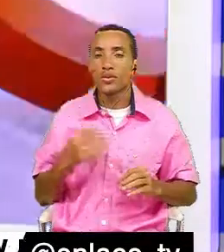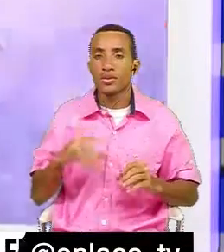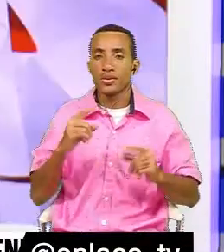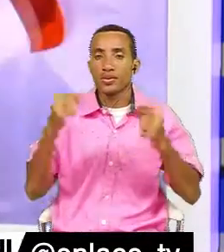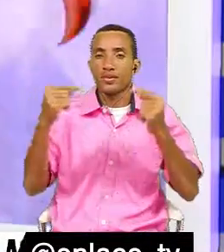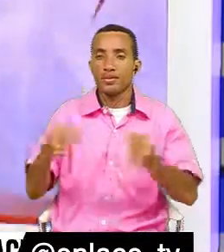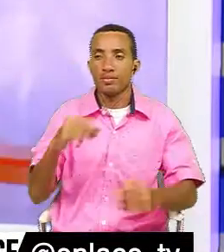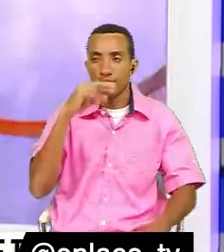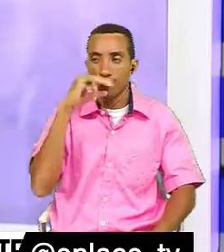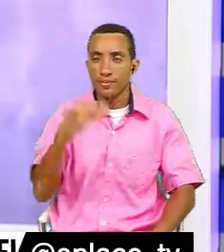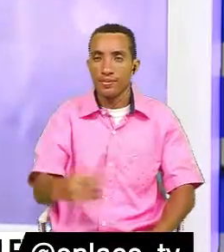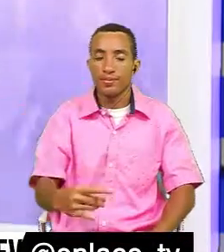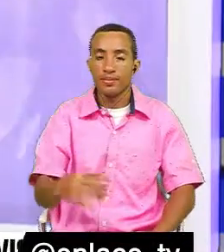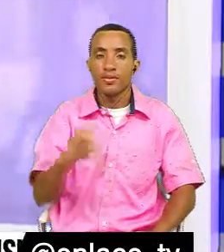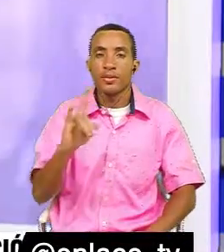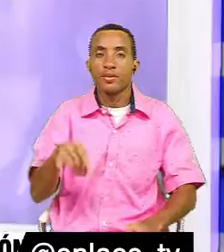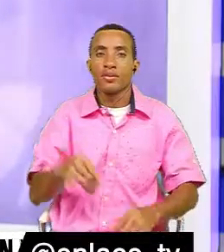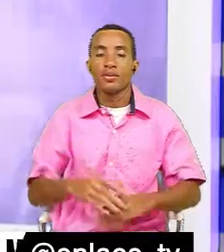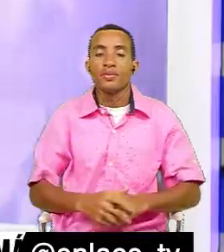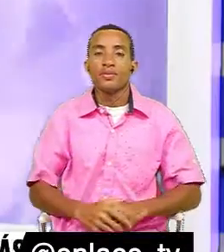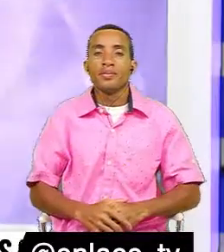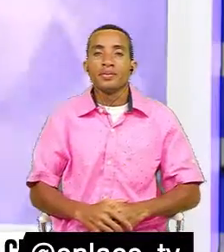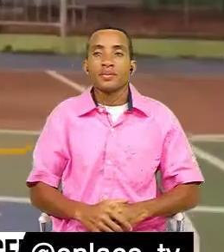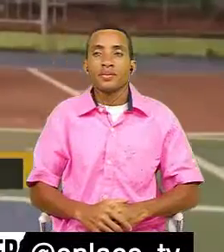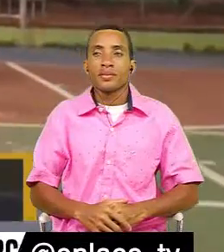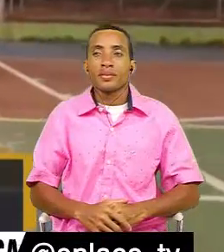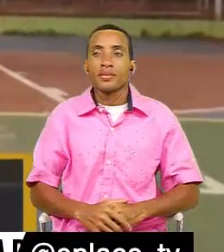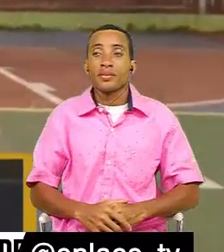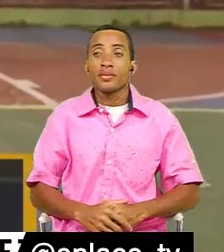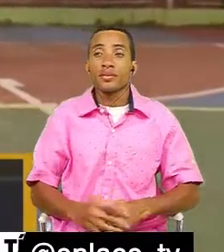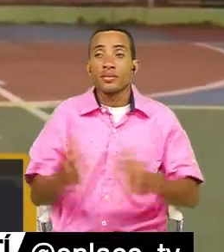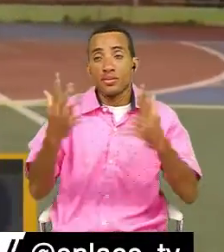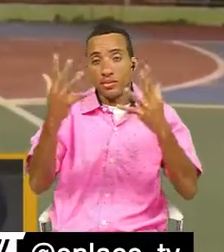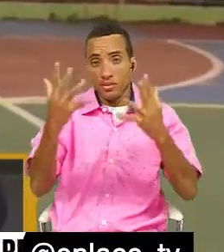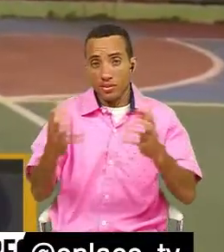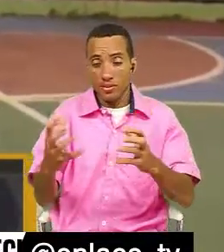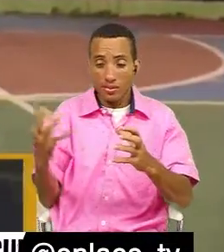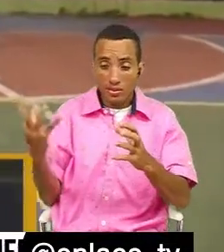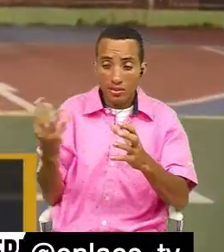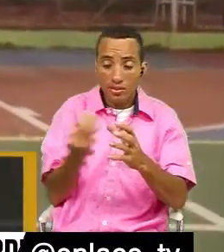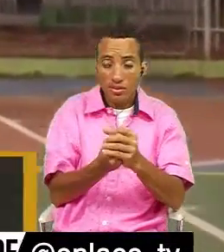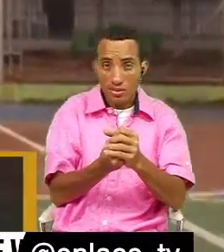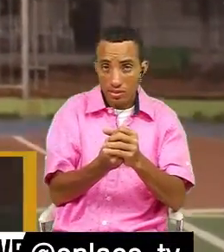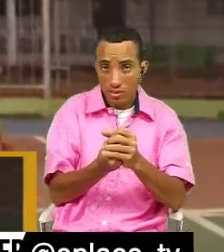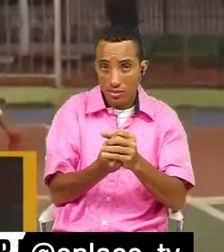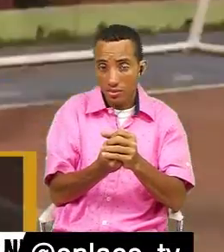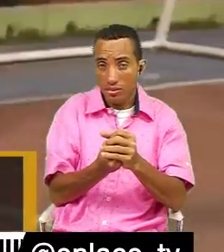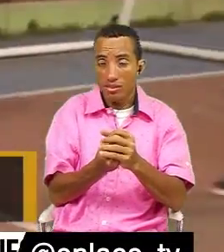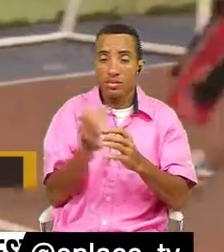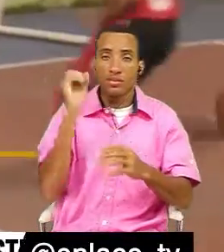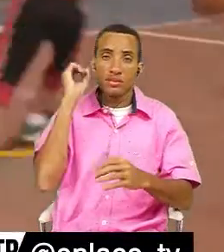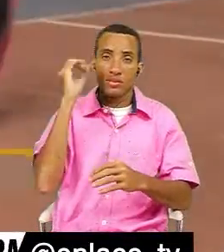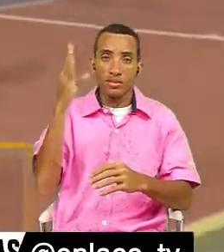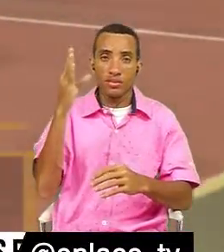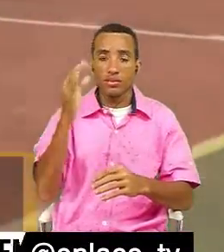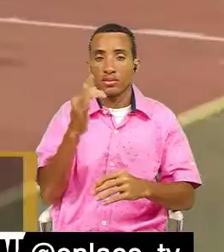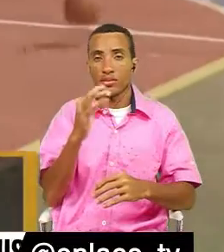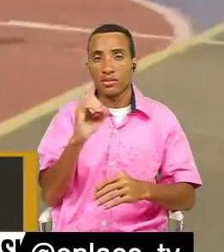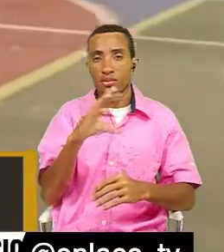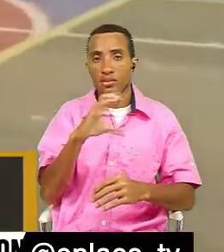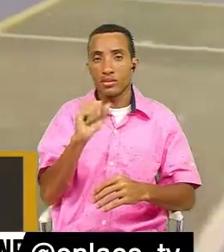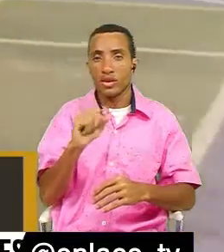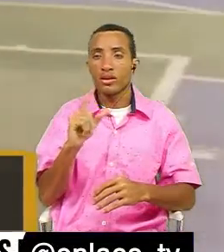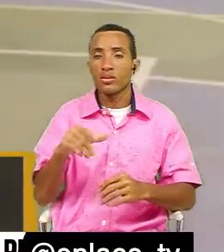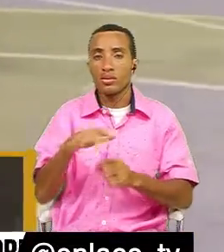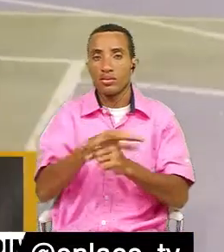disciplina deportiva del baloncesto. Quienes deseen ser parte del Club Deportivo La Toca pueden acercarse a la cancha Los Gallos del barrio Parnaso los